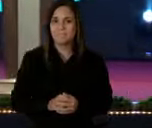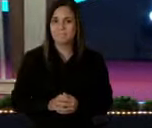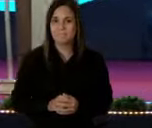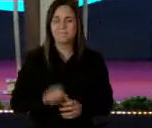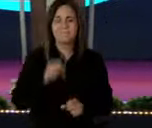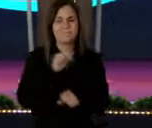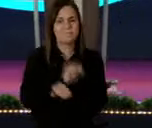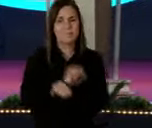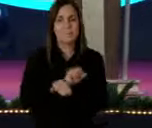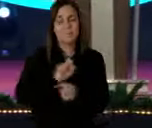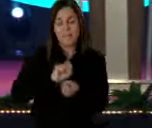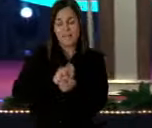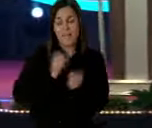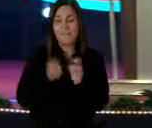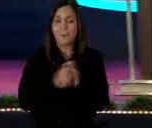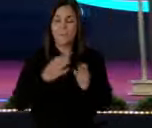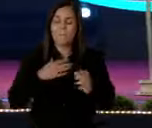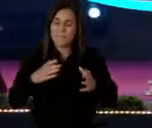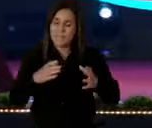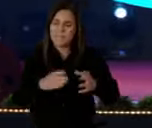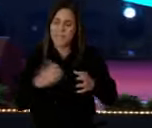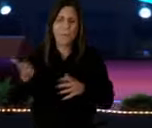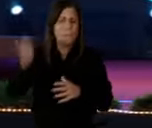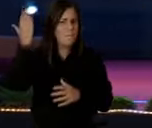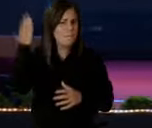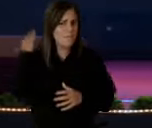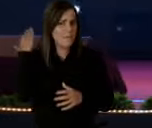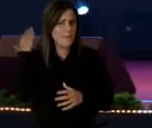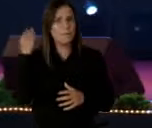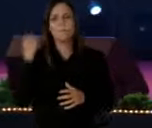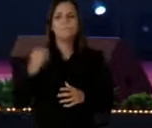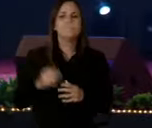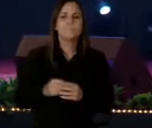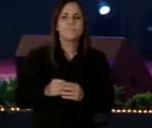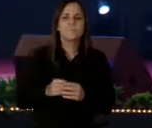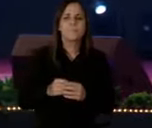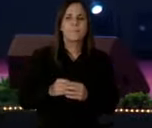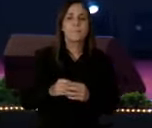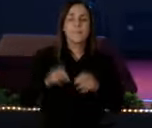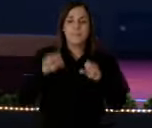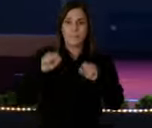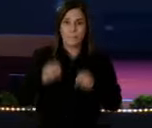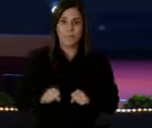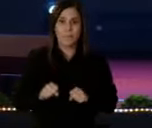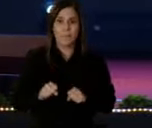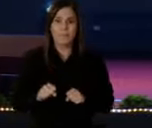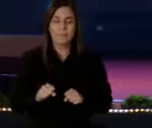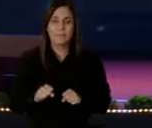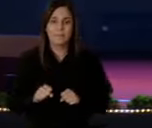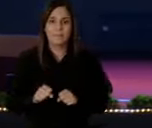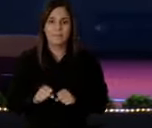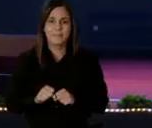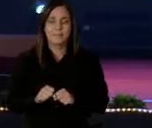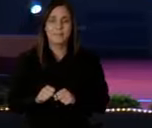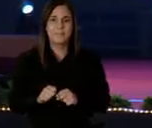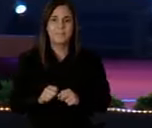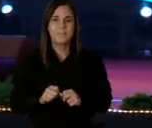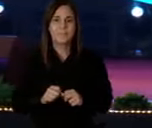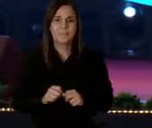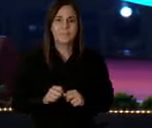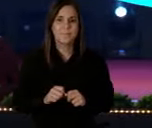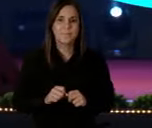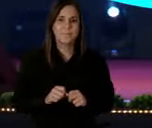pasó a digital. ¿Cuánto dan gloria a Dios por eso? Entonces, hay una alabanza que yo voy a cantar, si usted me lo permite.